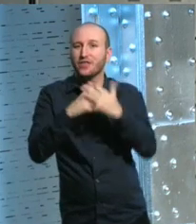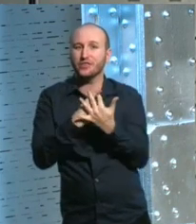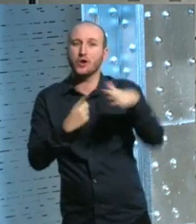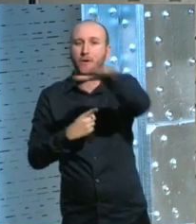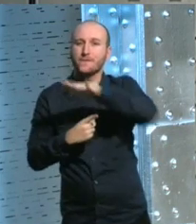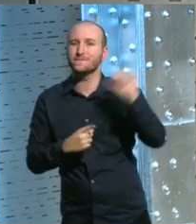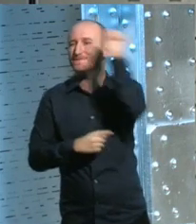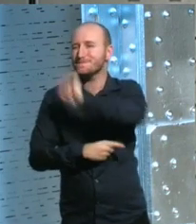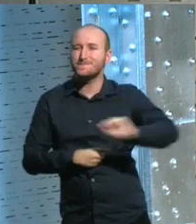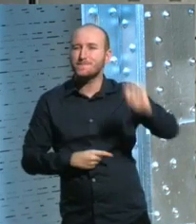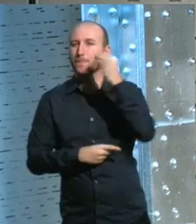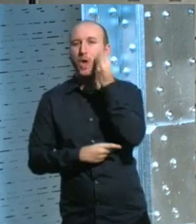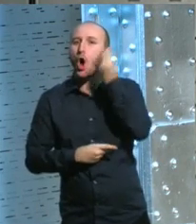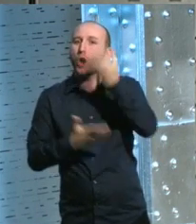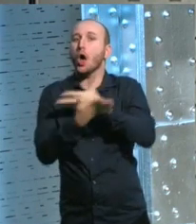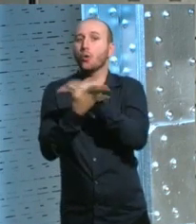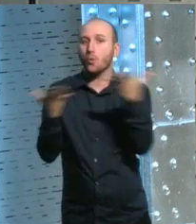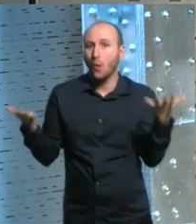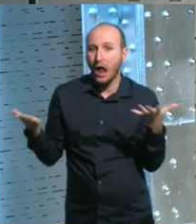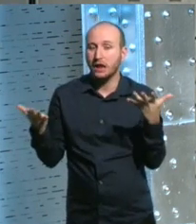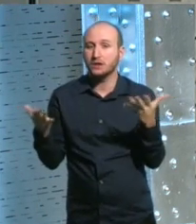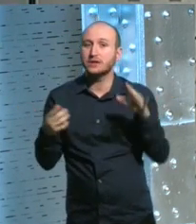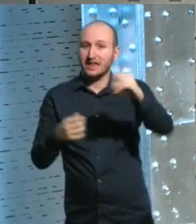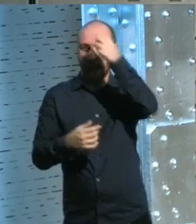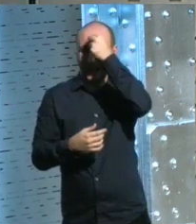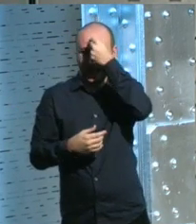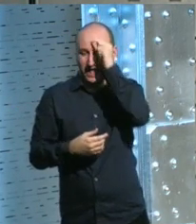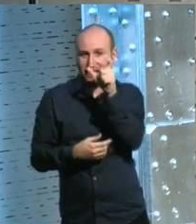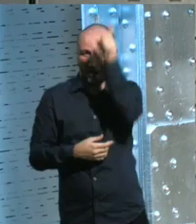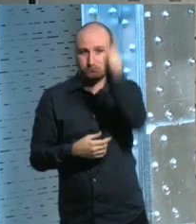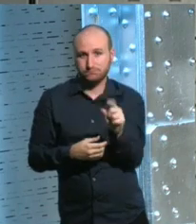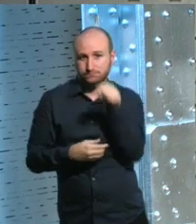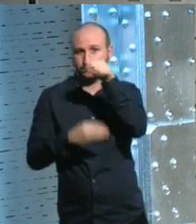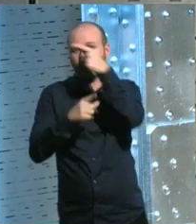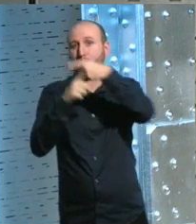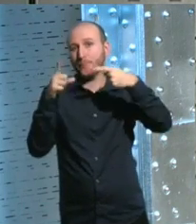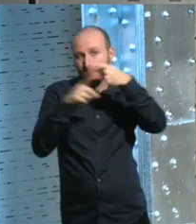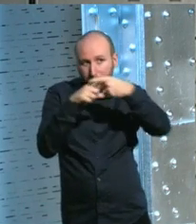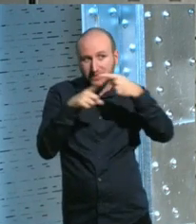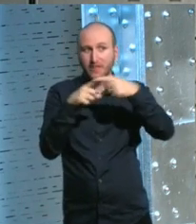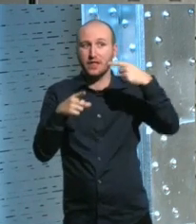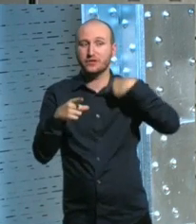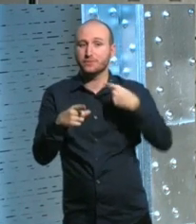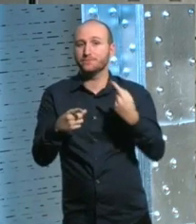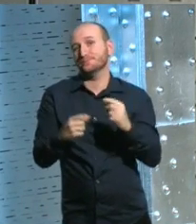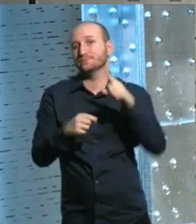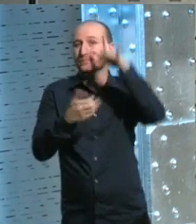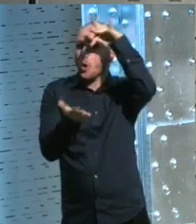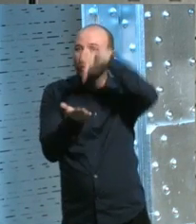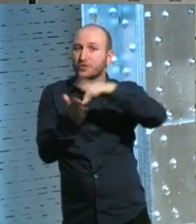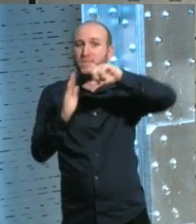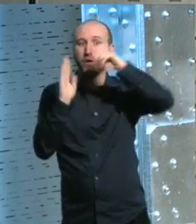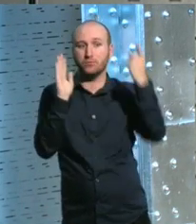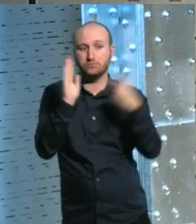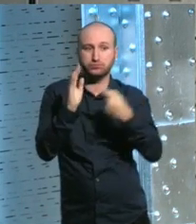en Hyderabad, en el medio de la India. Por razones de avión, etcétera, me quedaba 24 horas, ubiqué un